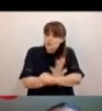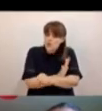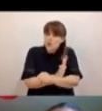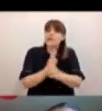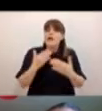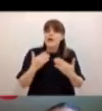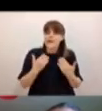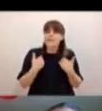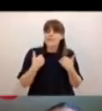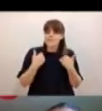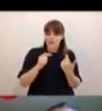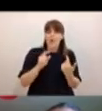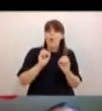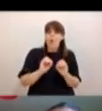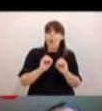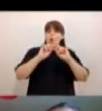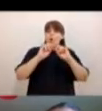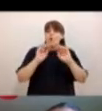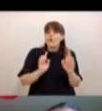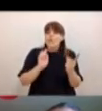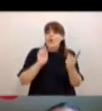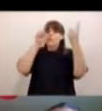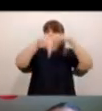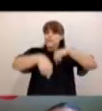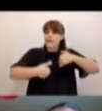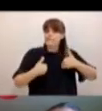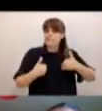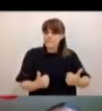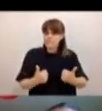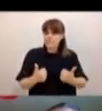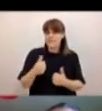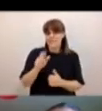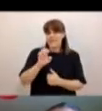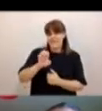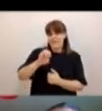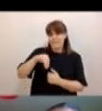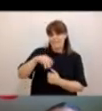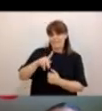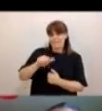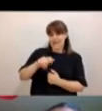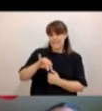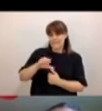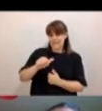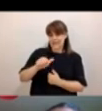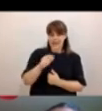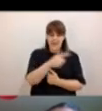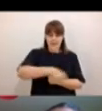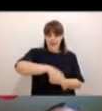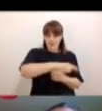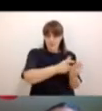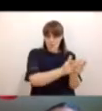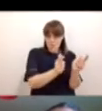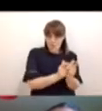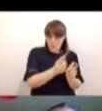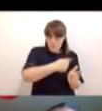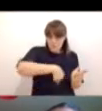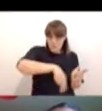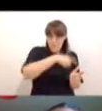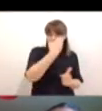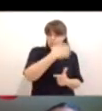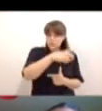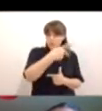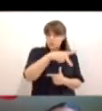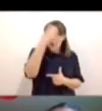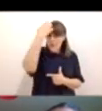e intenciones de la otra persona es un poco lo que tiene que ver con la empatía digamos que estos jóvenes sin deberla ni temerla por la experiencia que